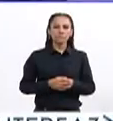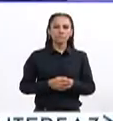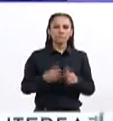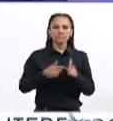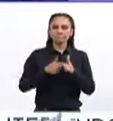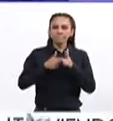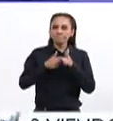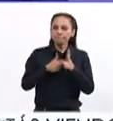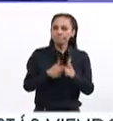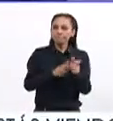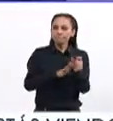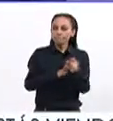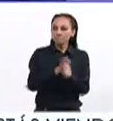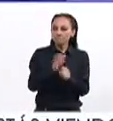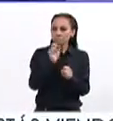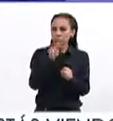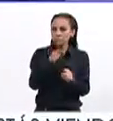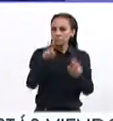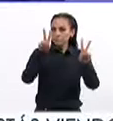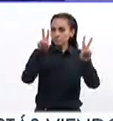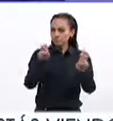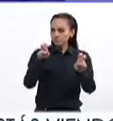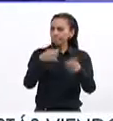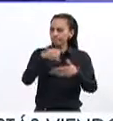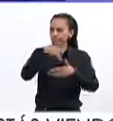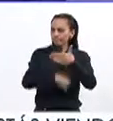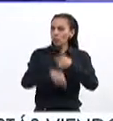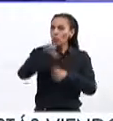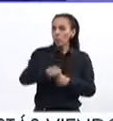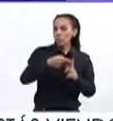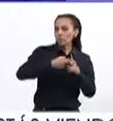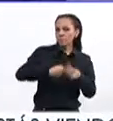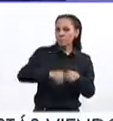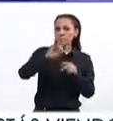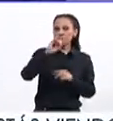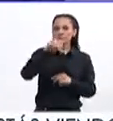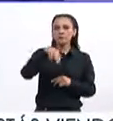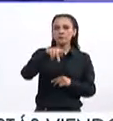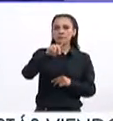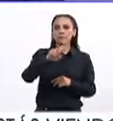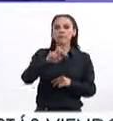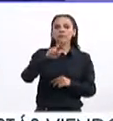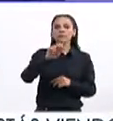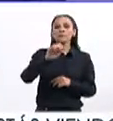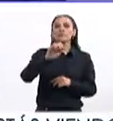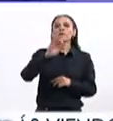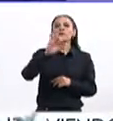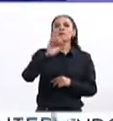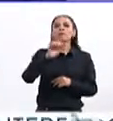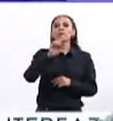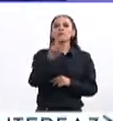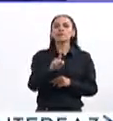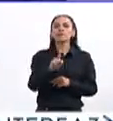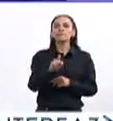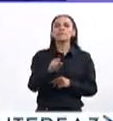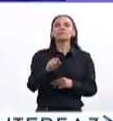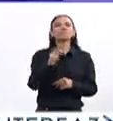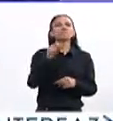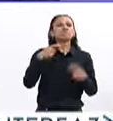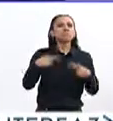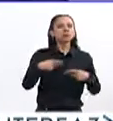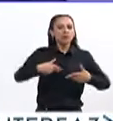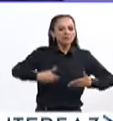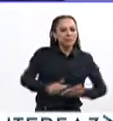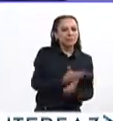Vamos a seguir profundizando sobre este tema con el cual iniciamos Interfaz esta mañana, sobre la primera infancia de los jóvenes. Nos acompaña en el estudio